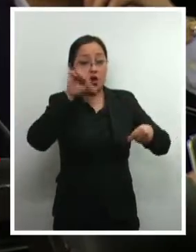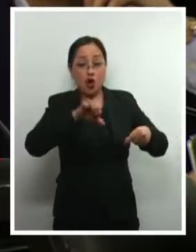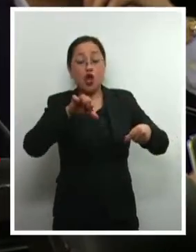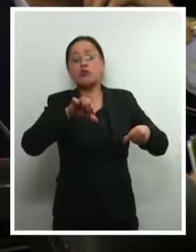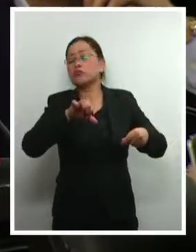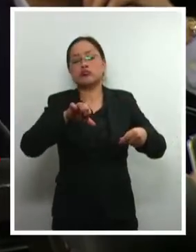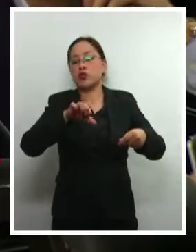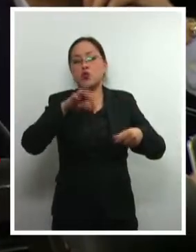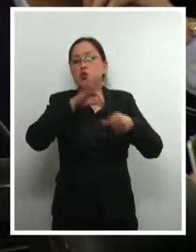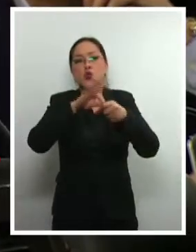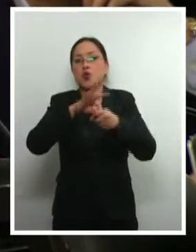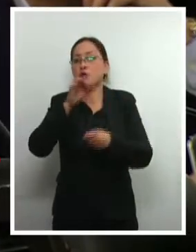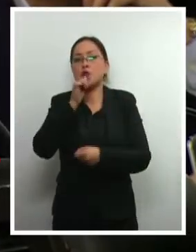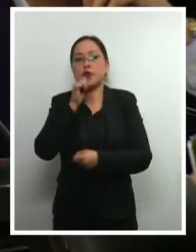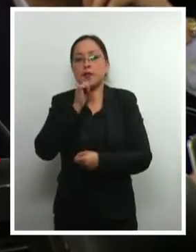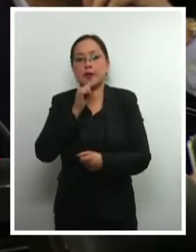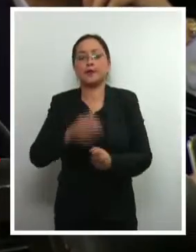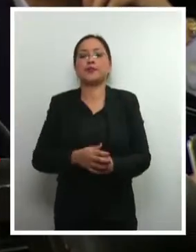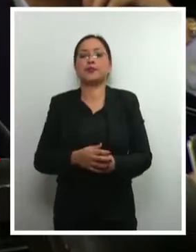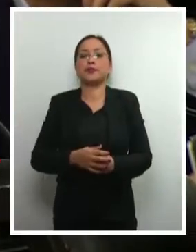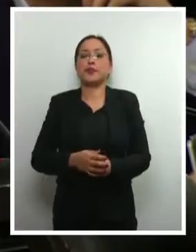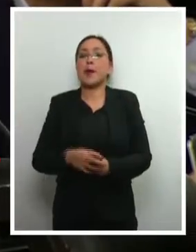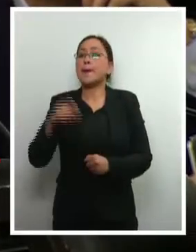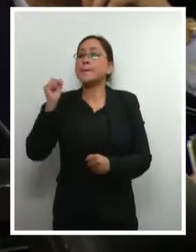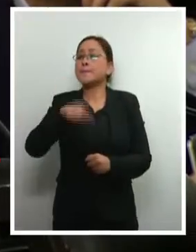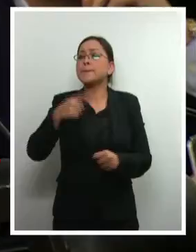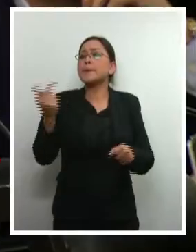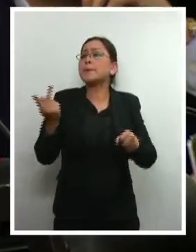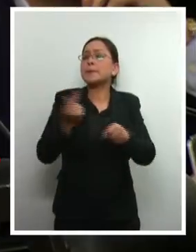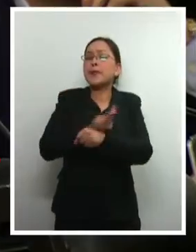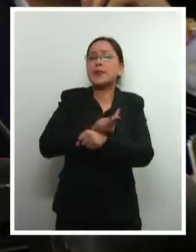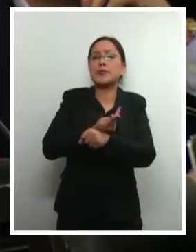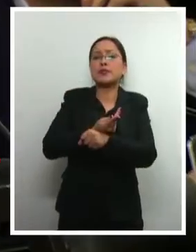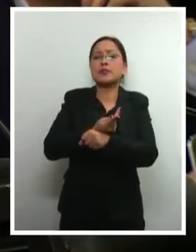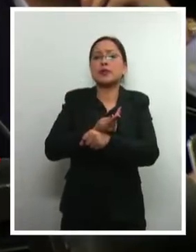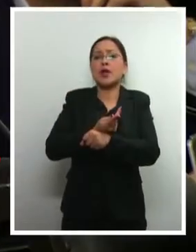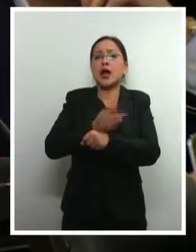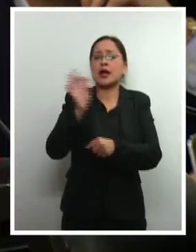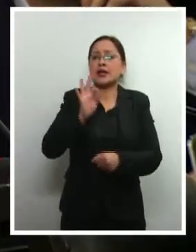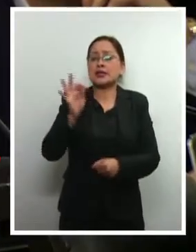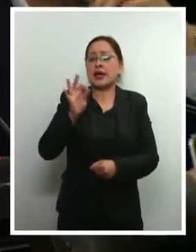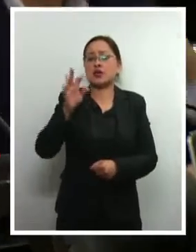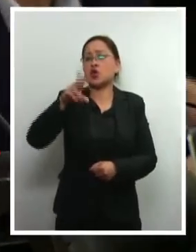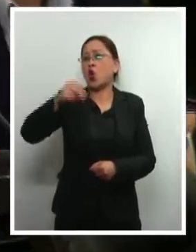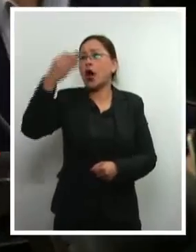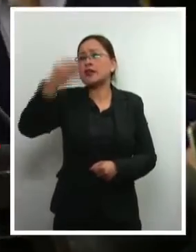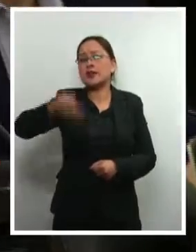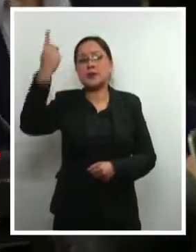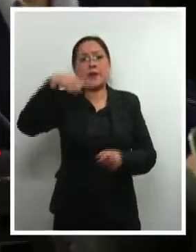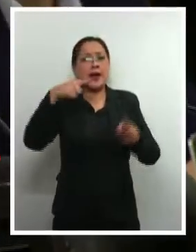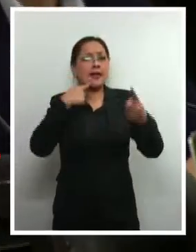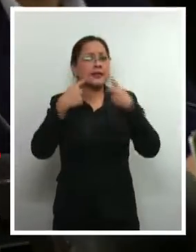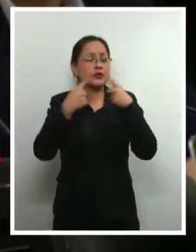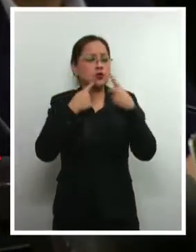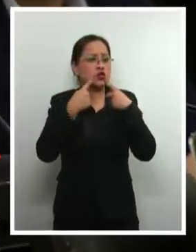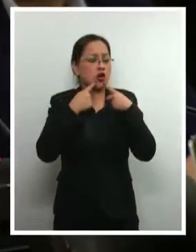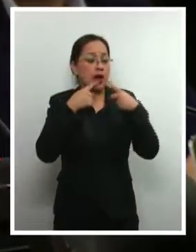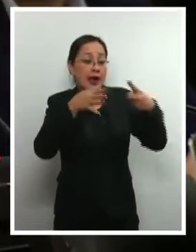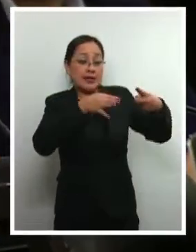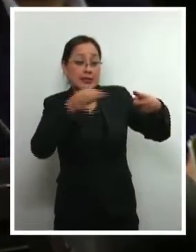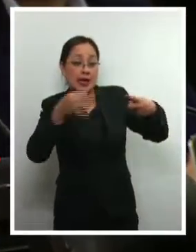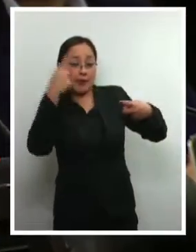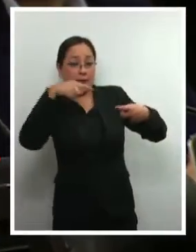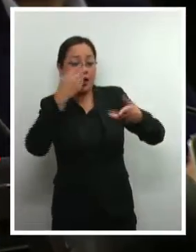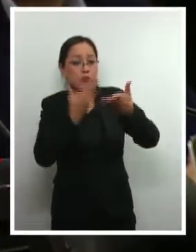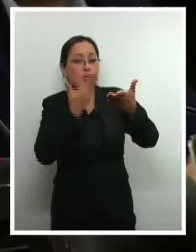sucede en ese mismo caso cuando no se acepta a discusión la